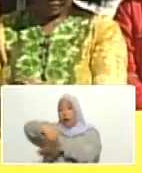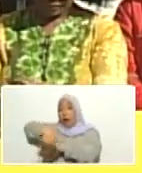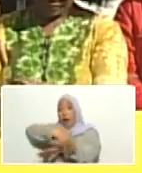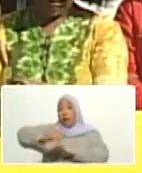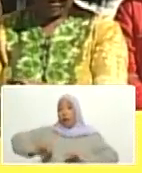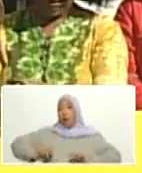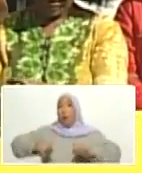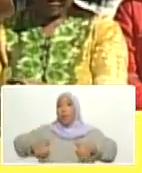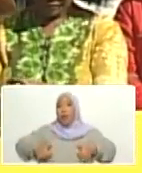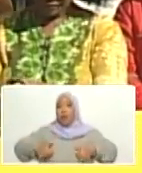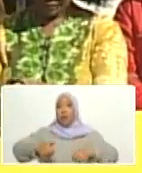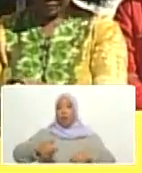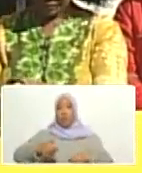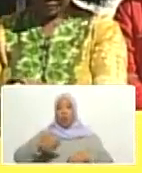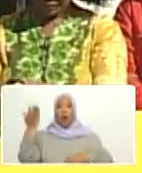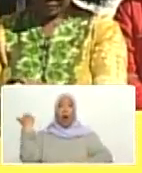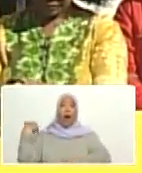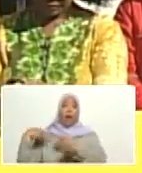nosotros venimos del pueblo,